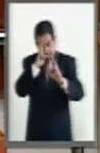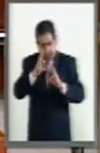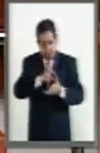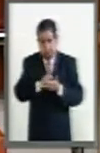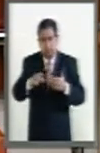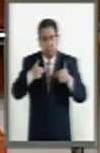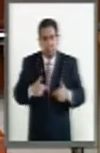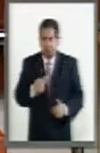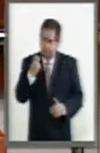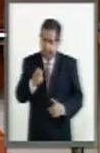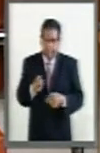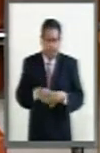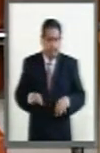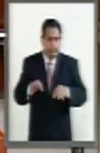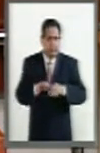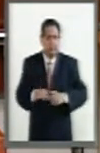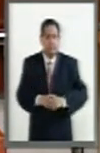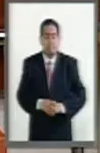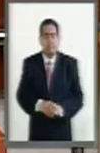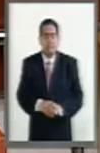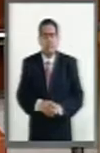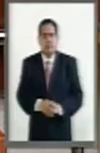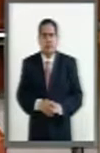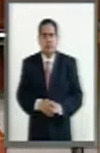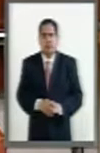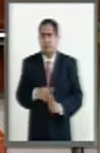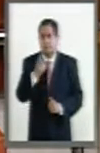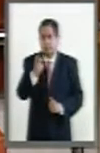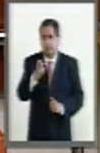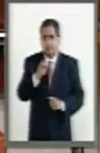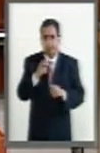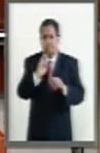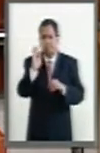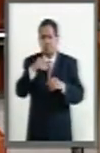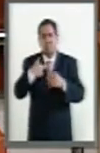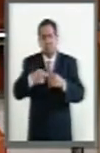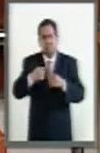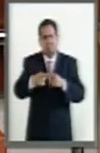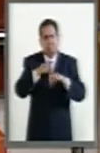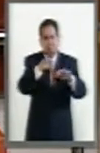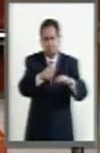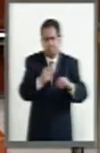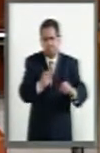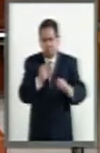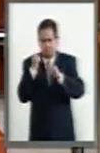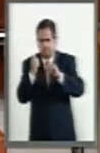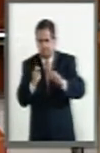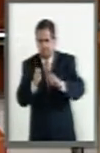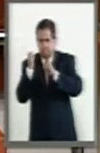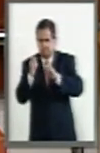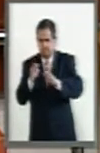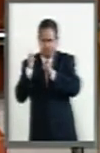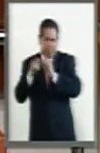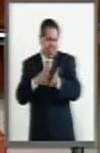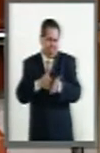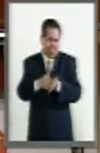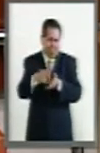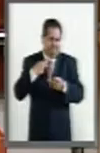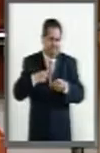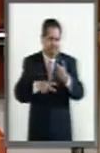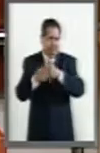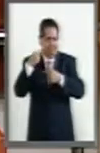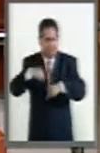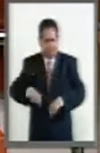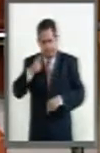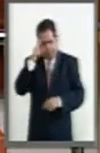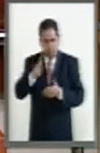derechos humanos. Esa eventual repatriación de millones de personas, de connacionales, pero